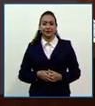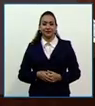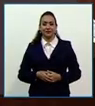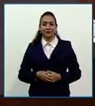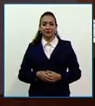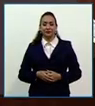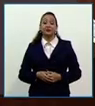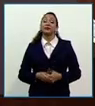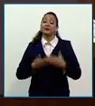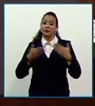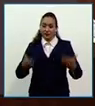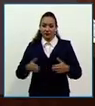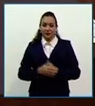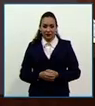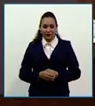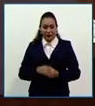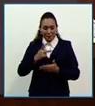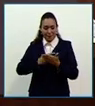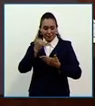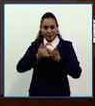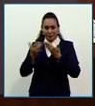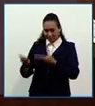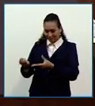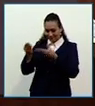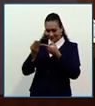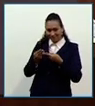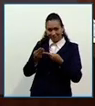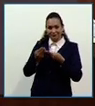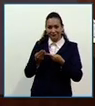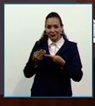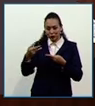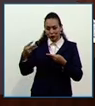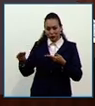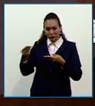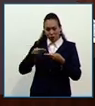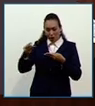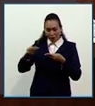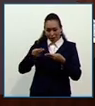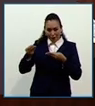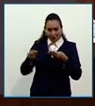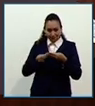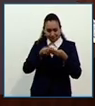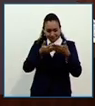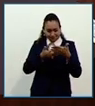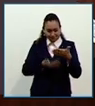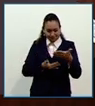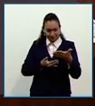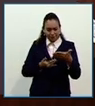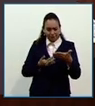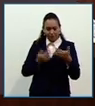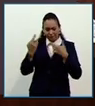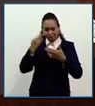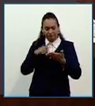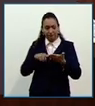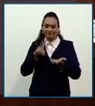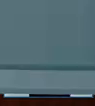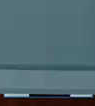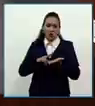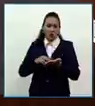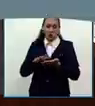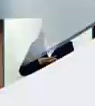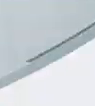En consecuencia, en los proyectos de la cuenta se resuelve en cada caso su improcedencia.